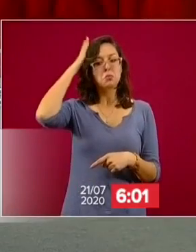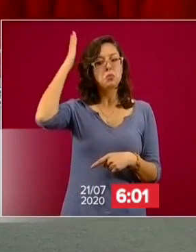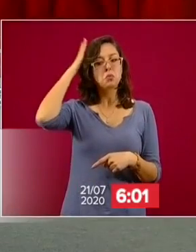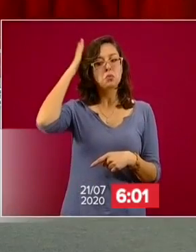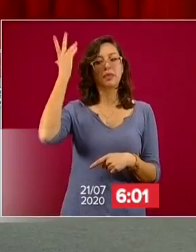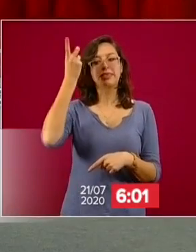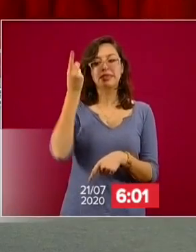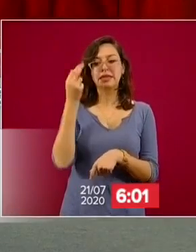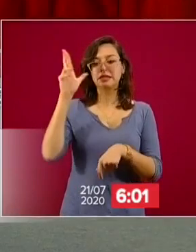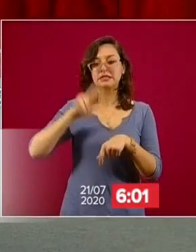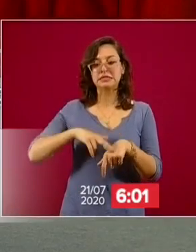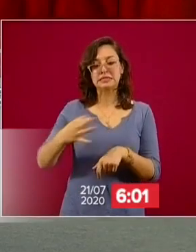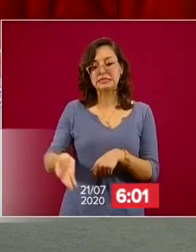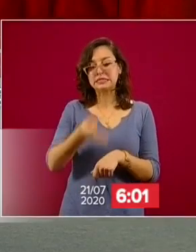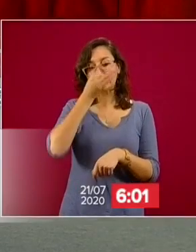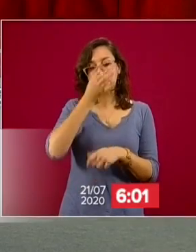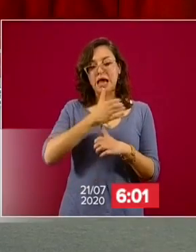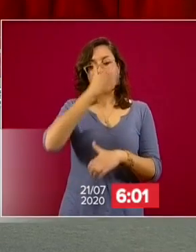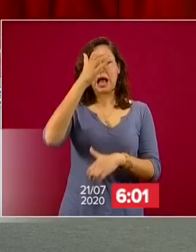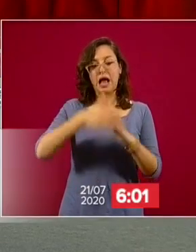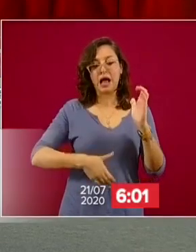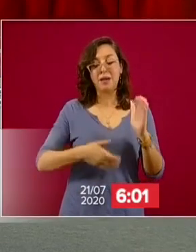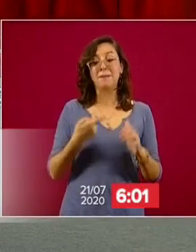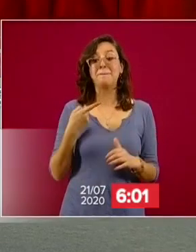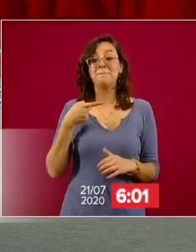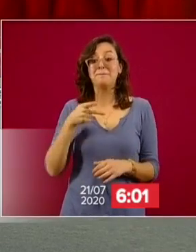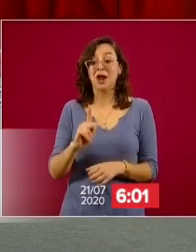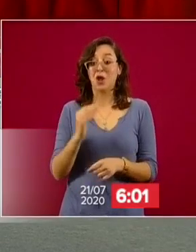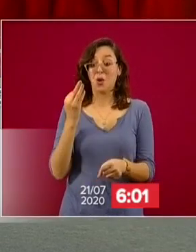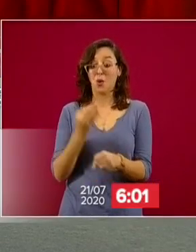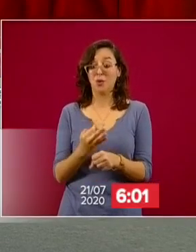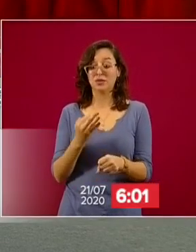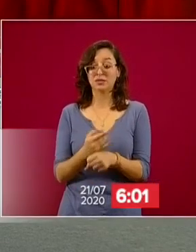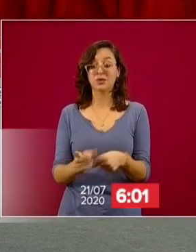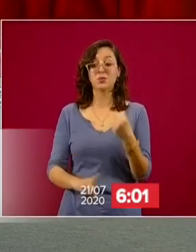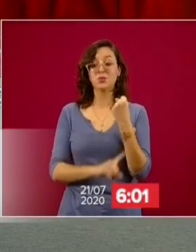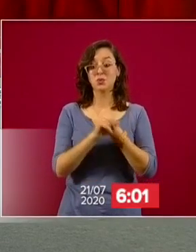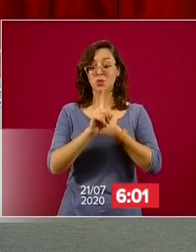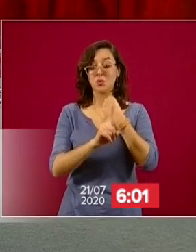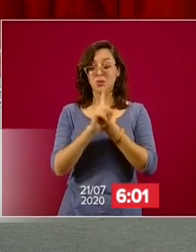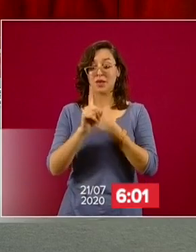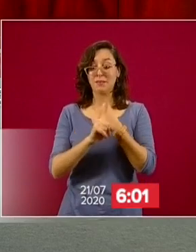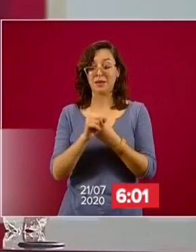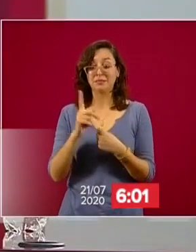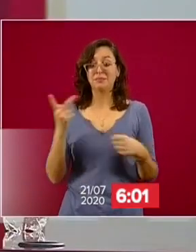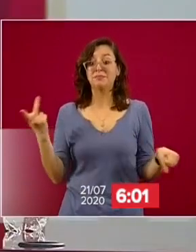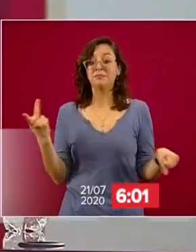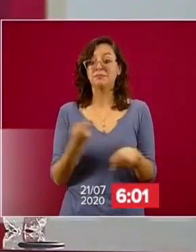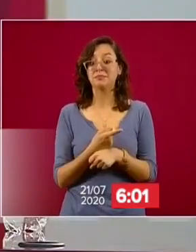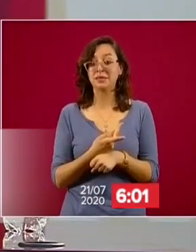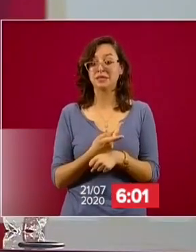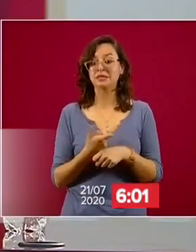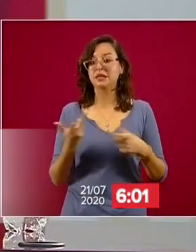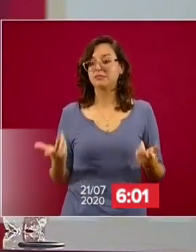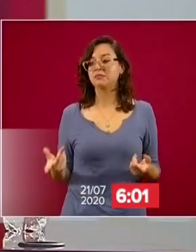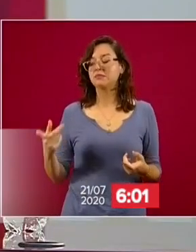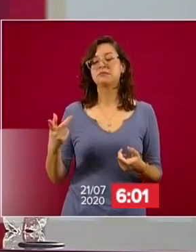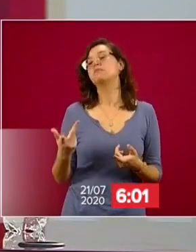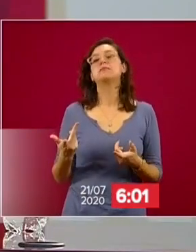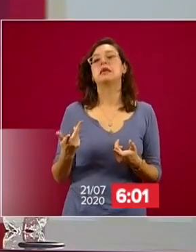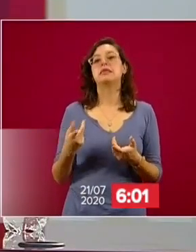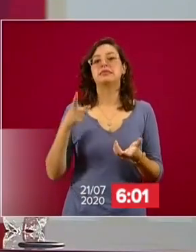sólo que ahora estamos en esta situación que no permite que se realicen las asambleas.